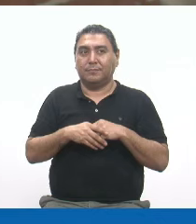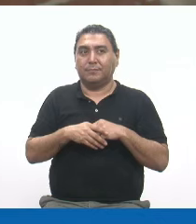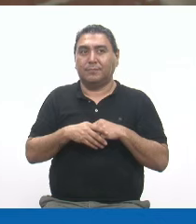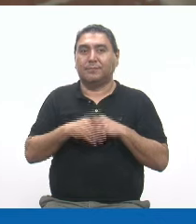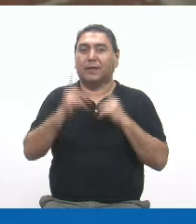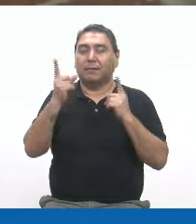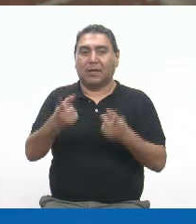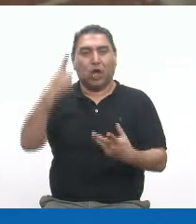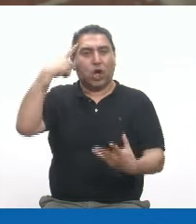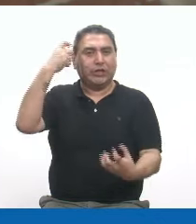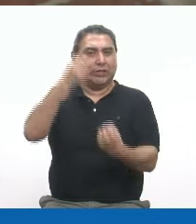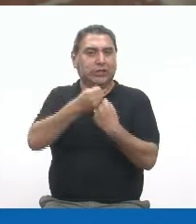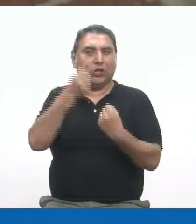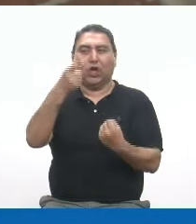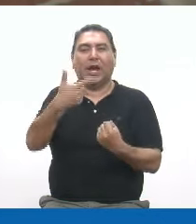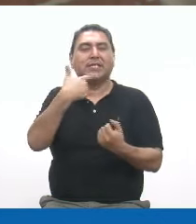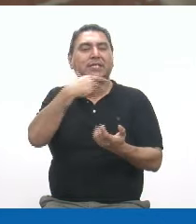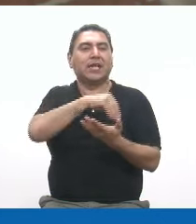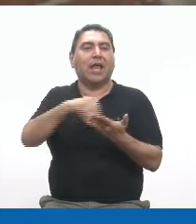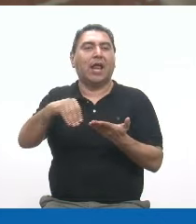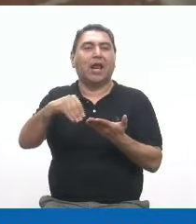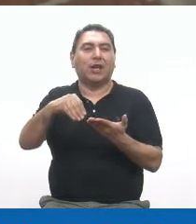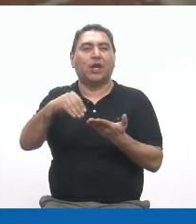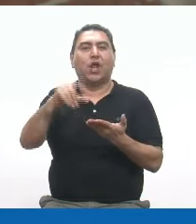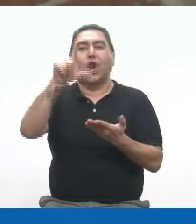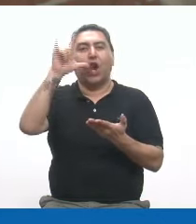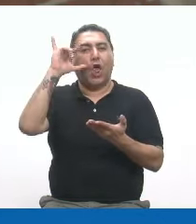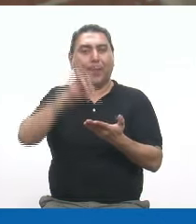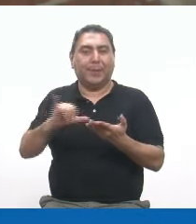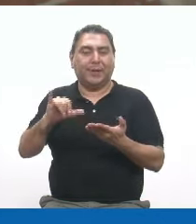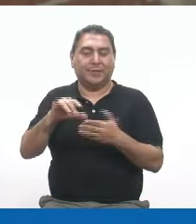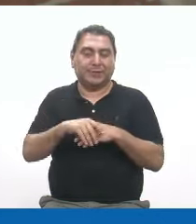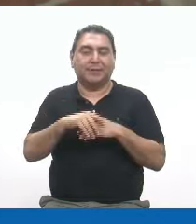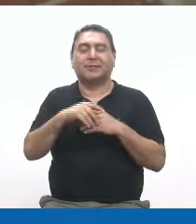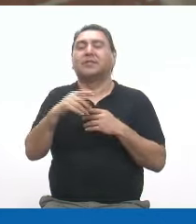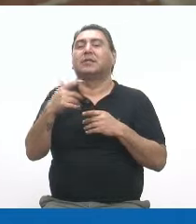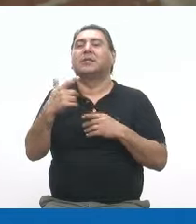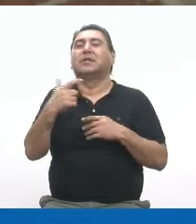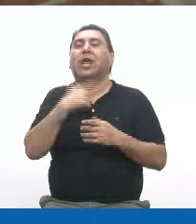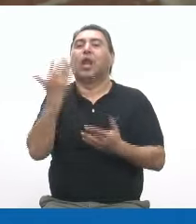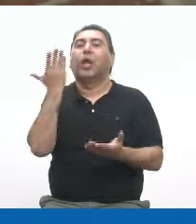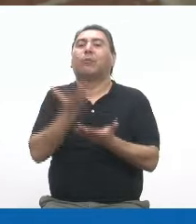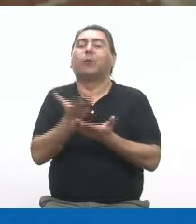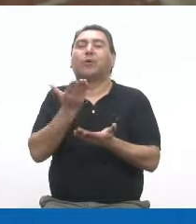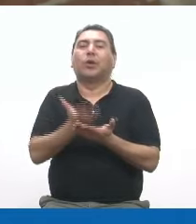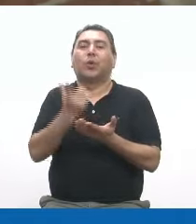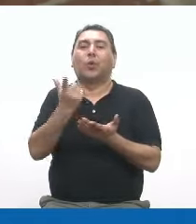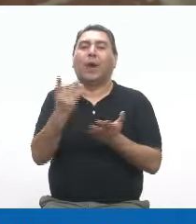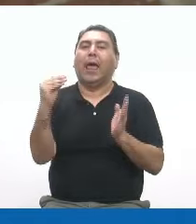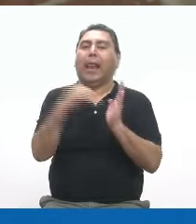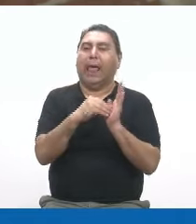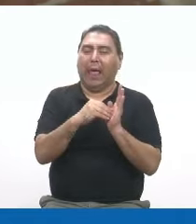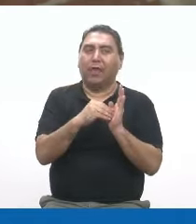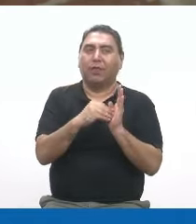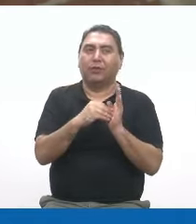coincidiendo con la senadora Florencia López, quisiera proponer un agregado